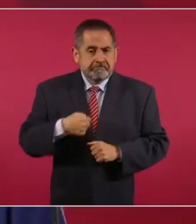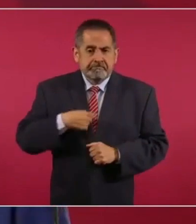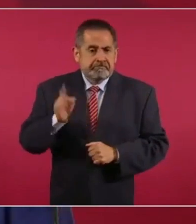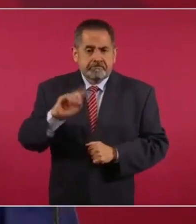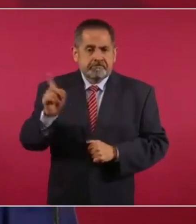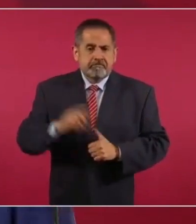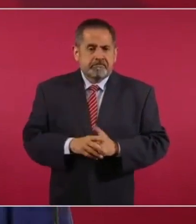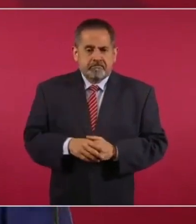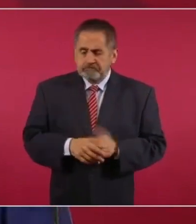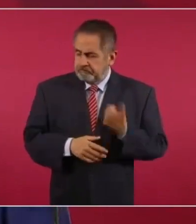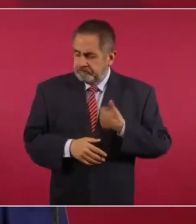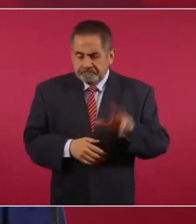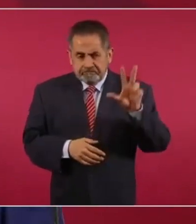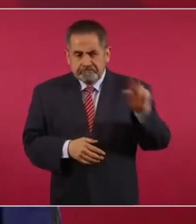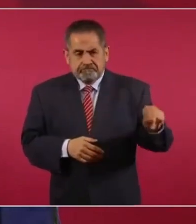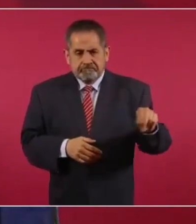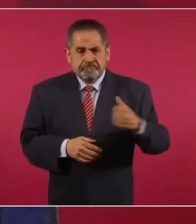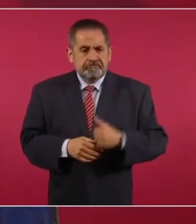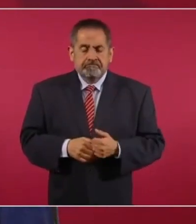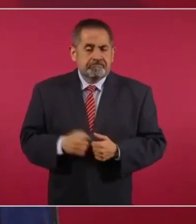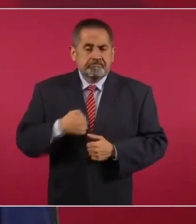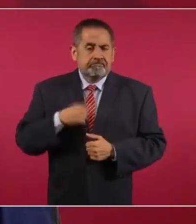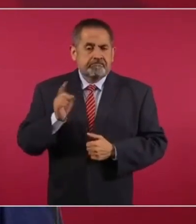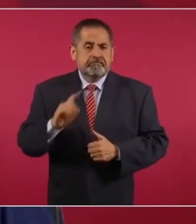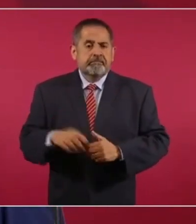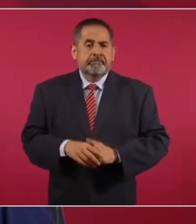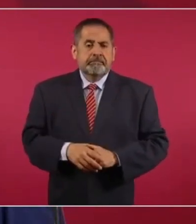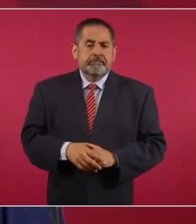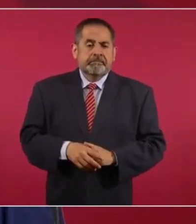Y la respuesta es no.